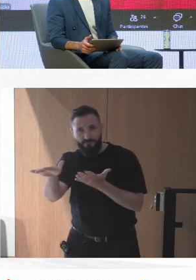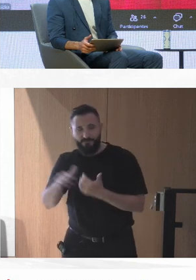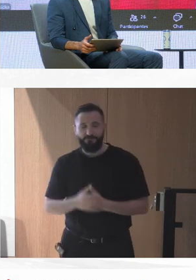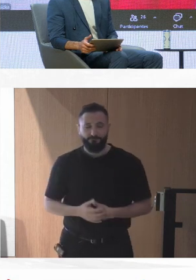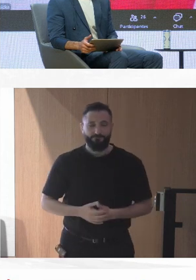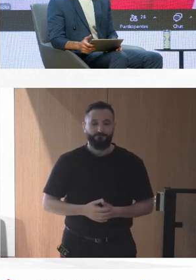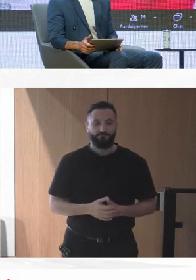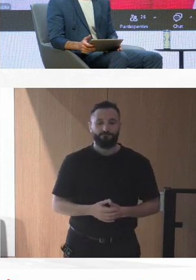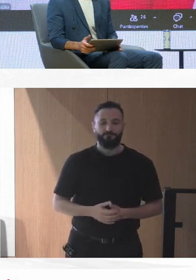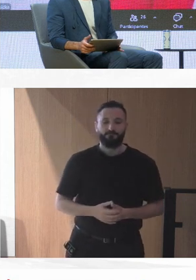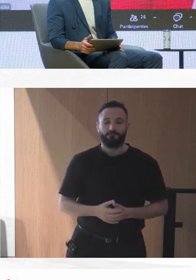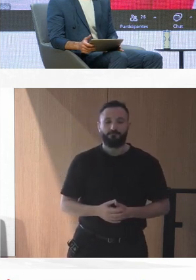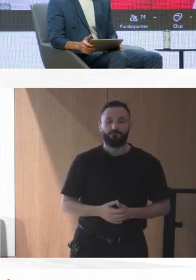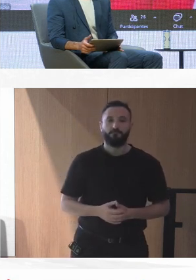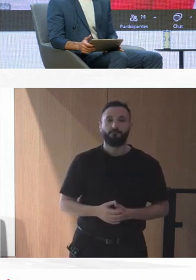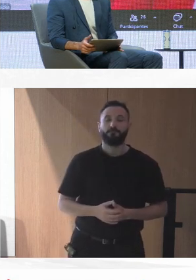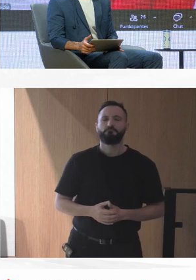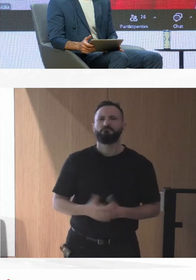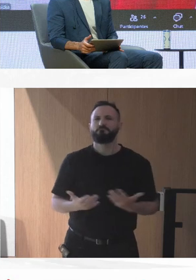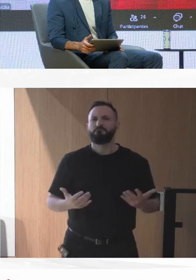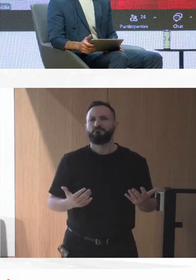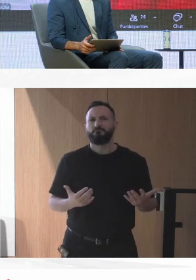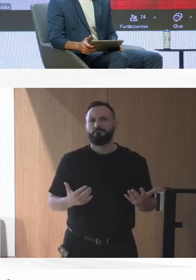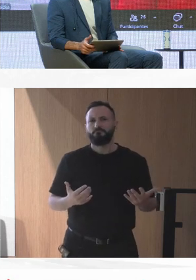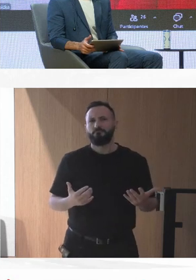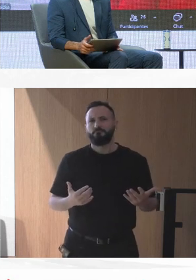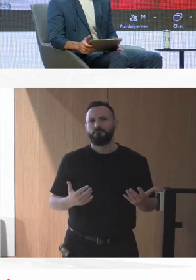Y, pero me imagino que también